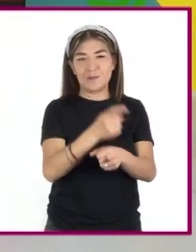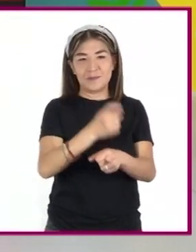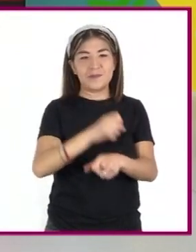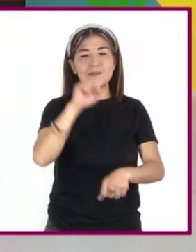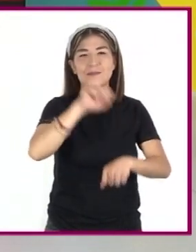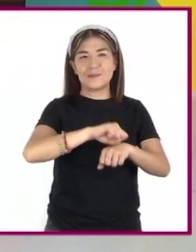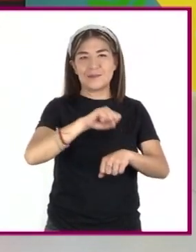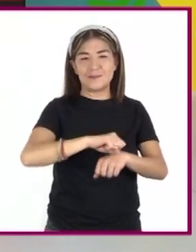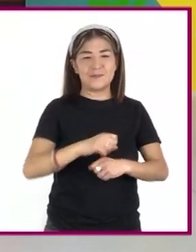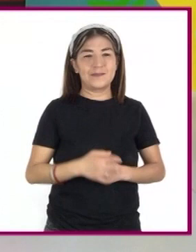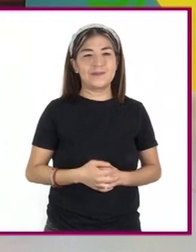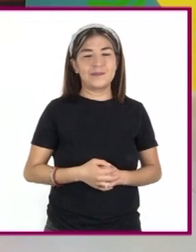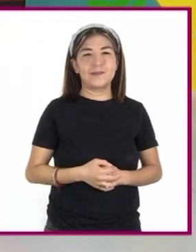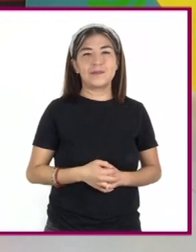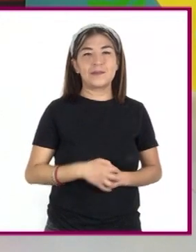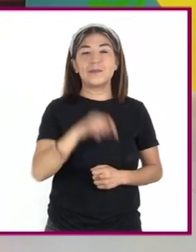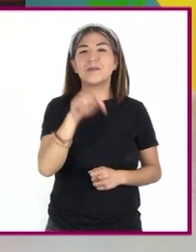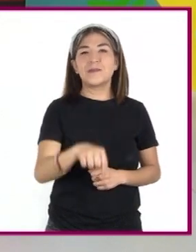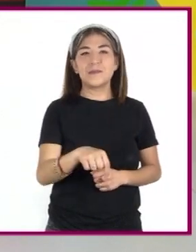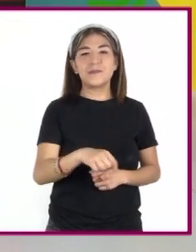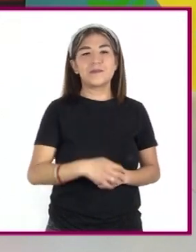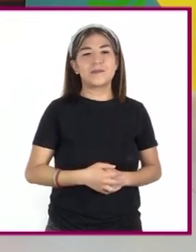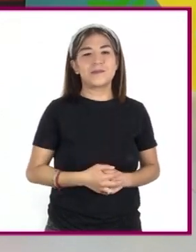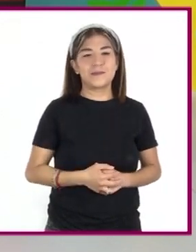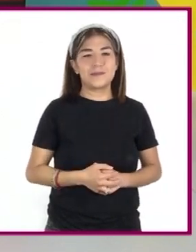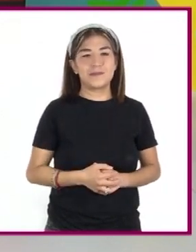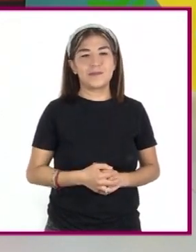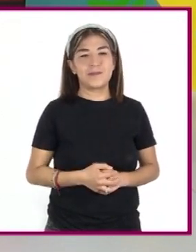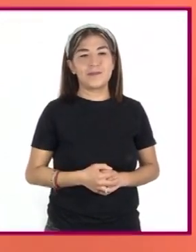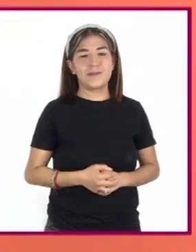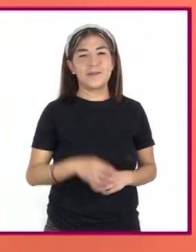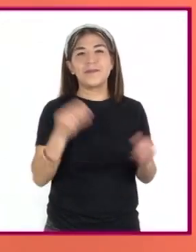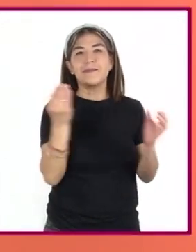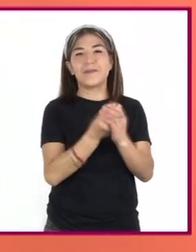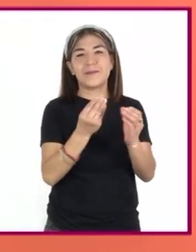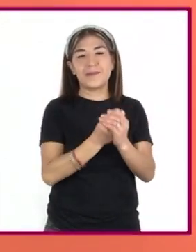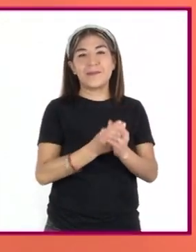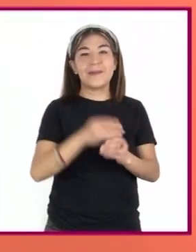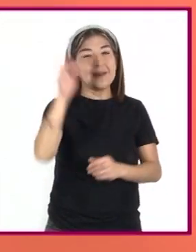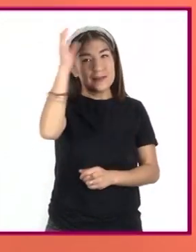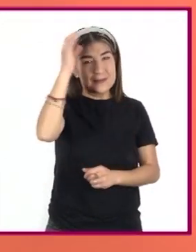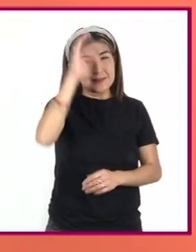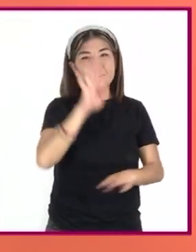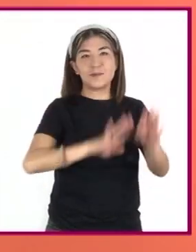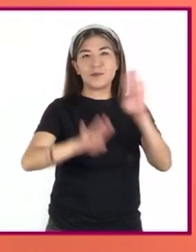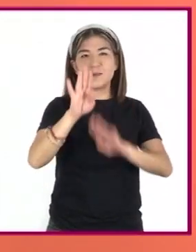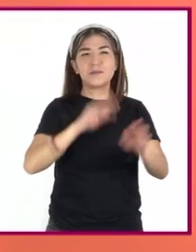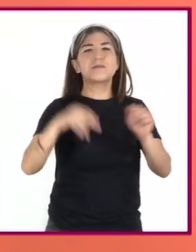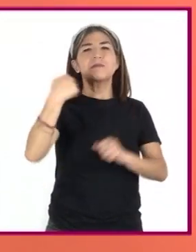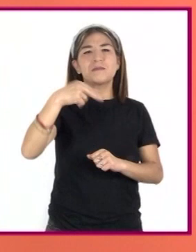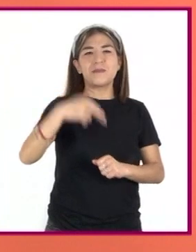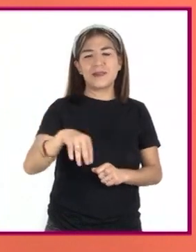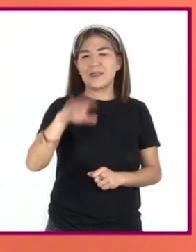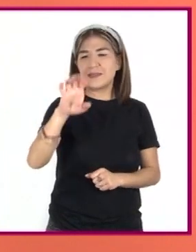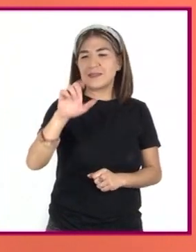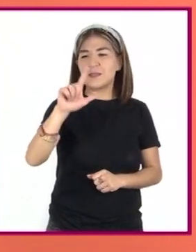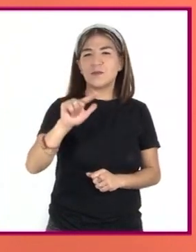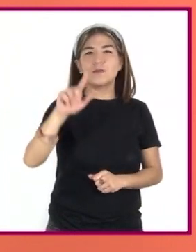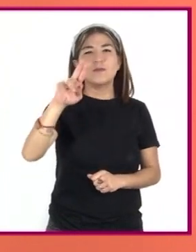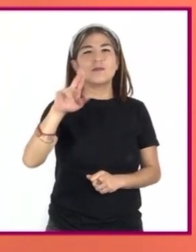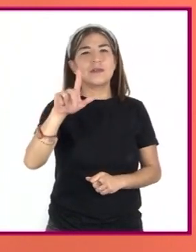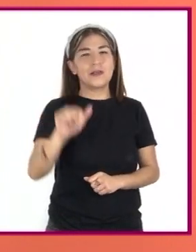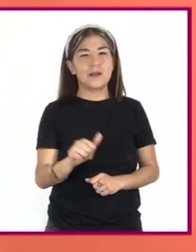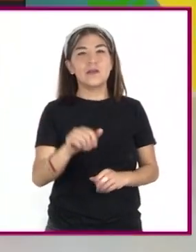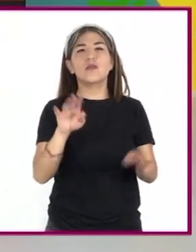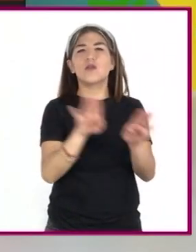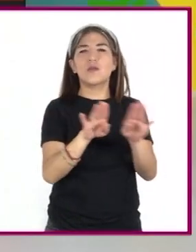educación secundaria a su sesión de Ciencias Biología, que se titula La célula, tabiques que construyen